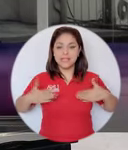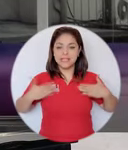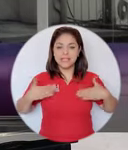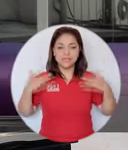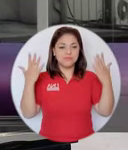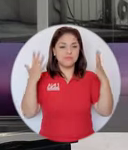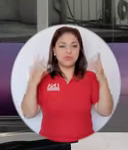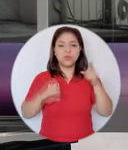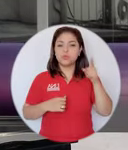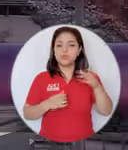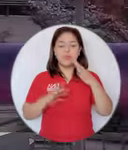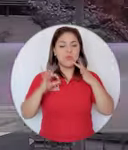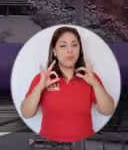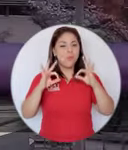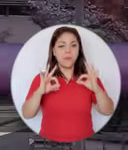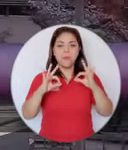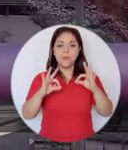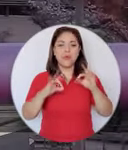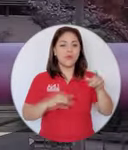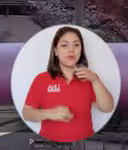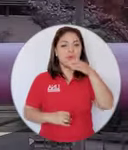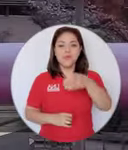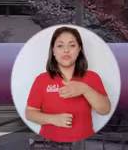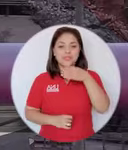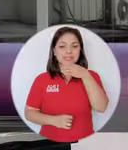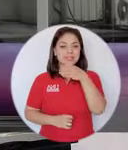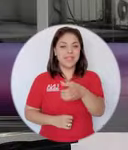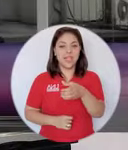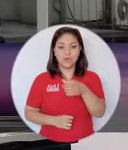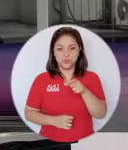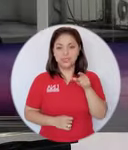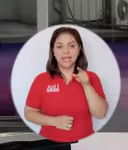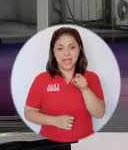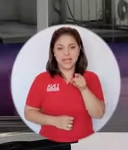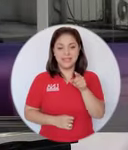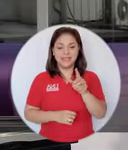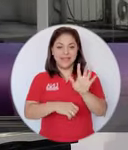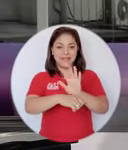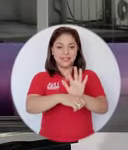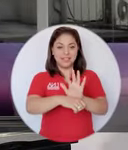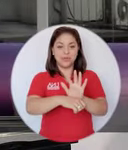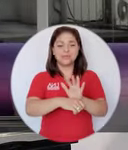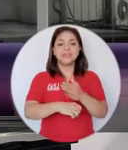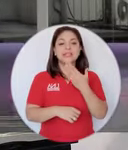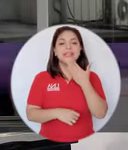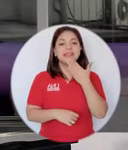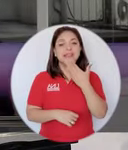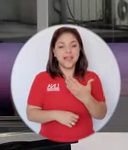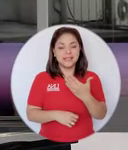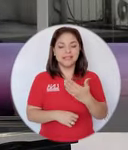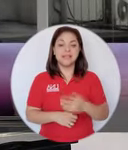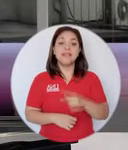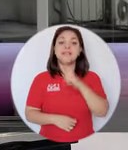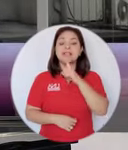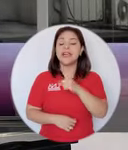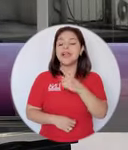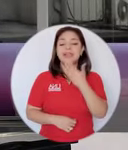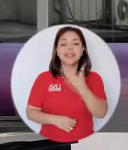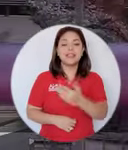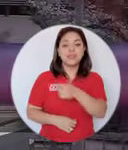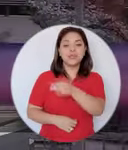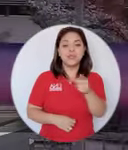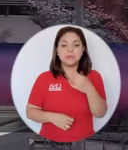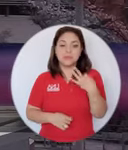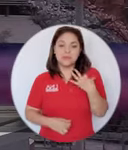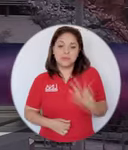usted es buenísimo dando consejos en televisión, así que es un honor para nosotros. Muchas gracias. Gracias, Maribel, por la invitación. Un gusto también para mí.